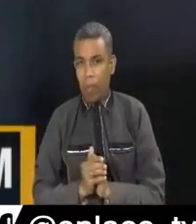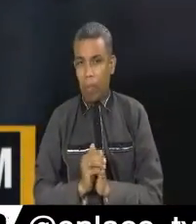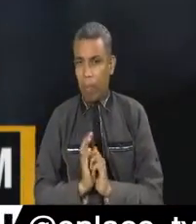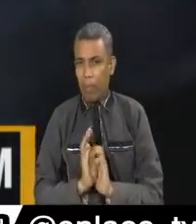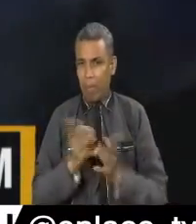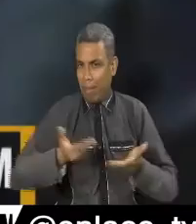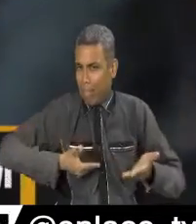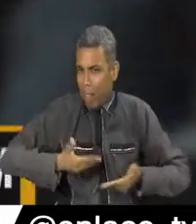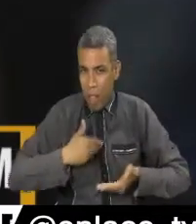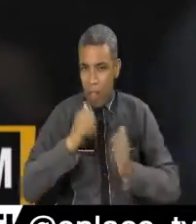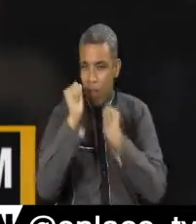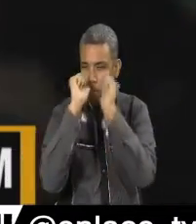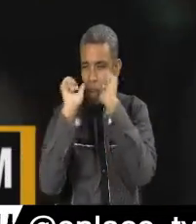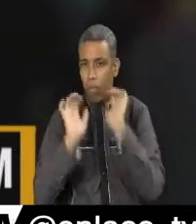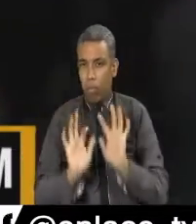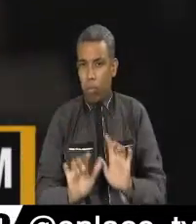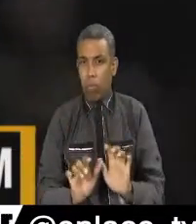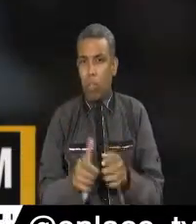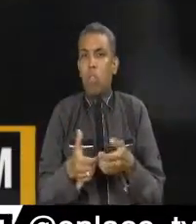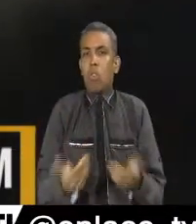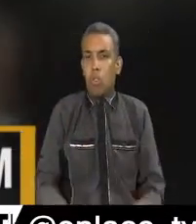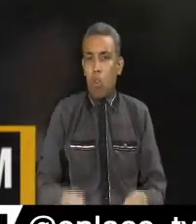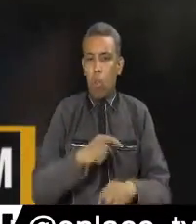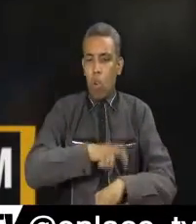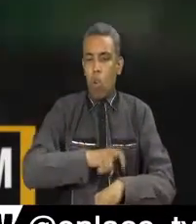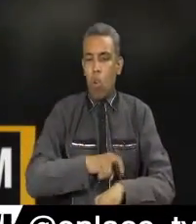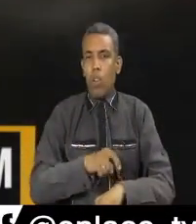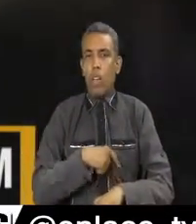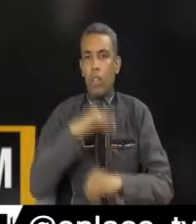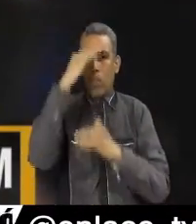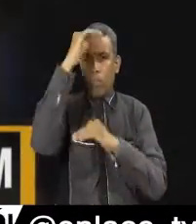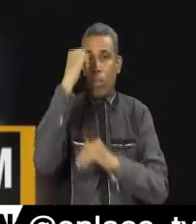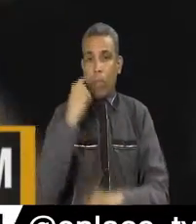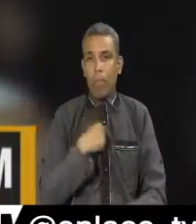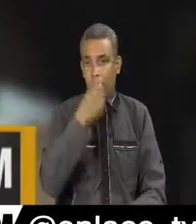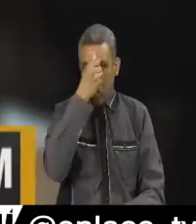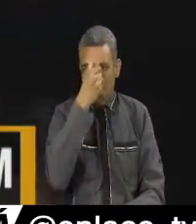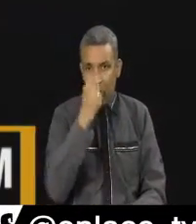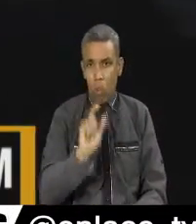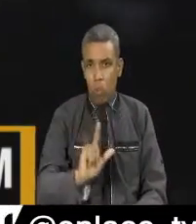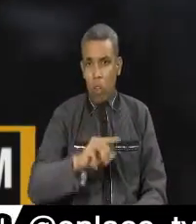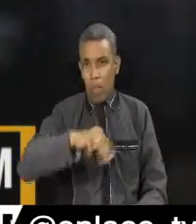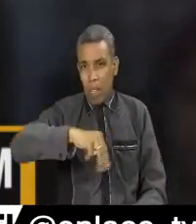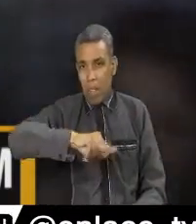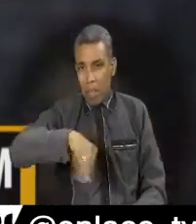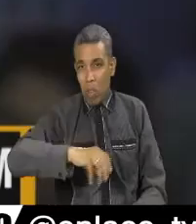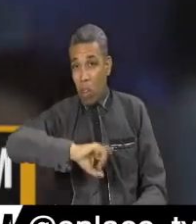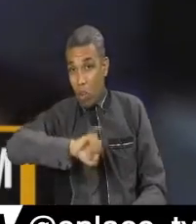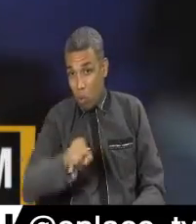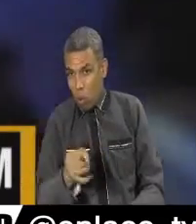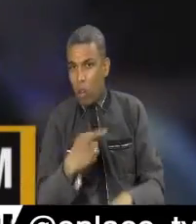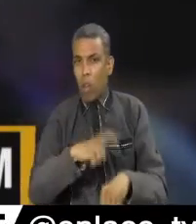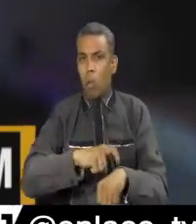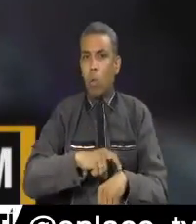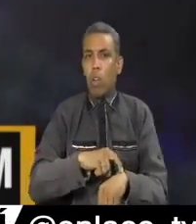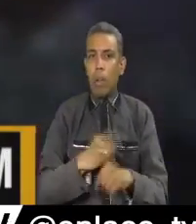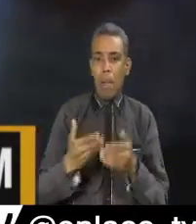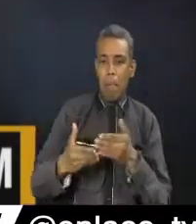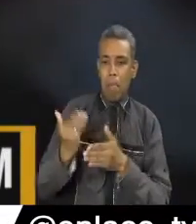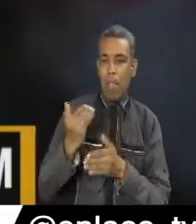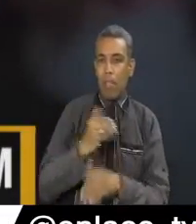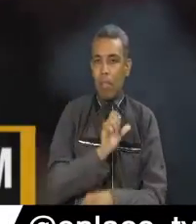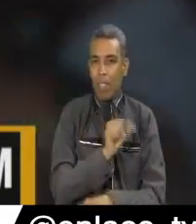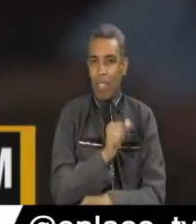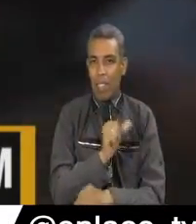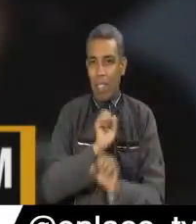de este tipo, quedaron establecidas de la siguiente manera. Domingos, lunes, martes, miércoles y jueves, su funcionamiento será desde las 10 de